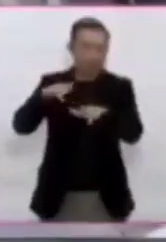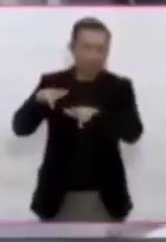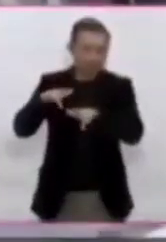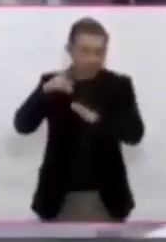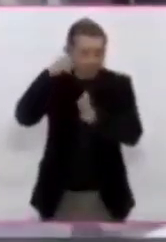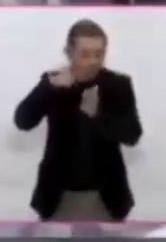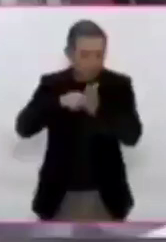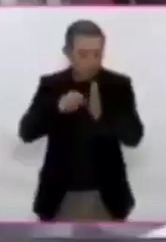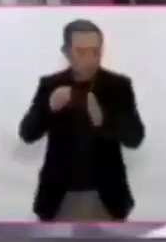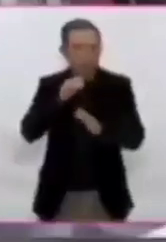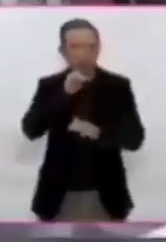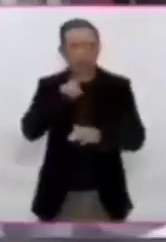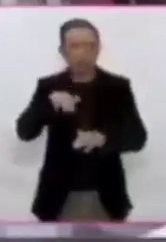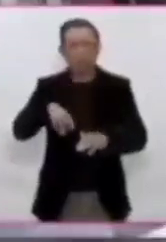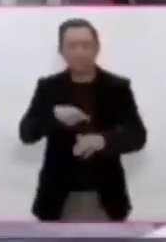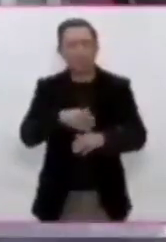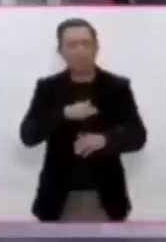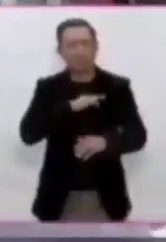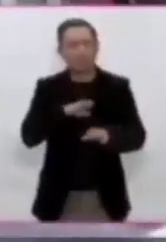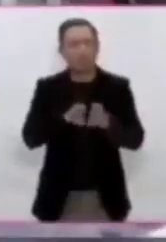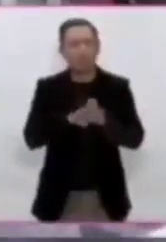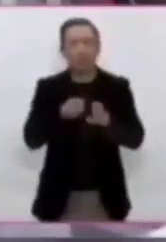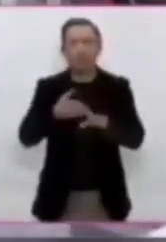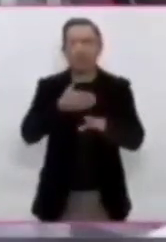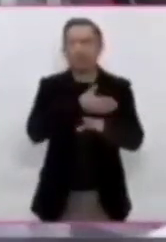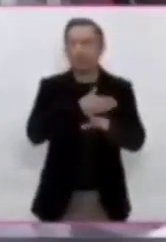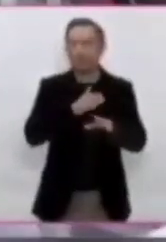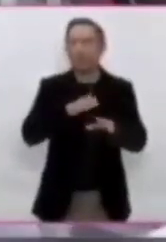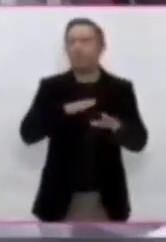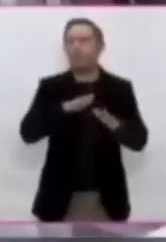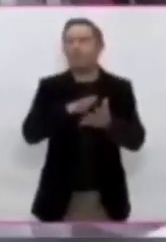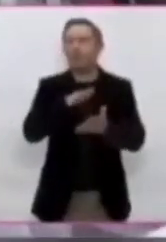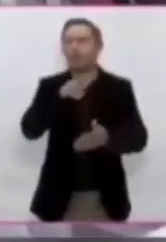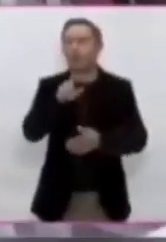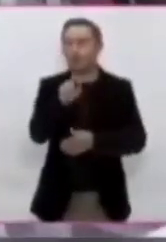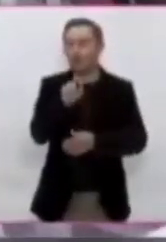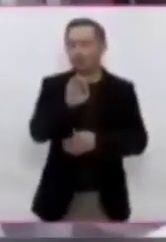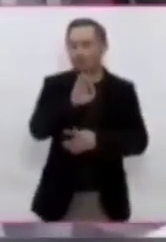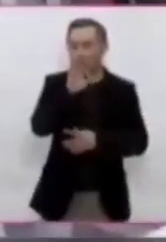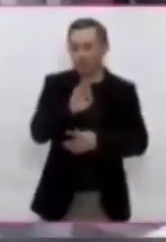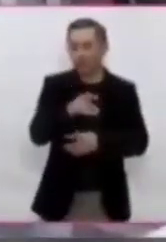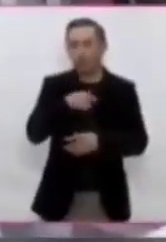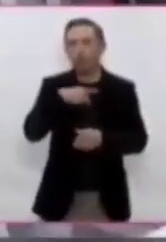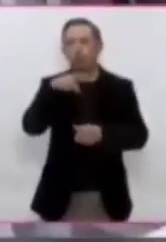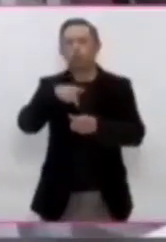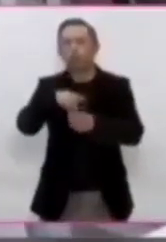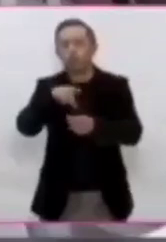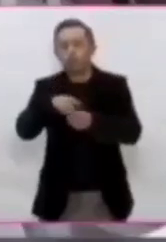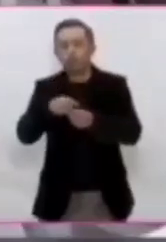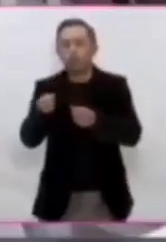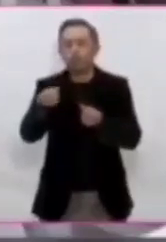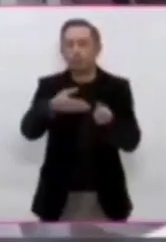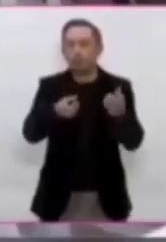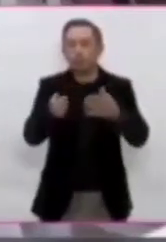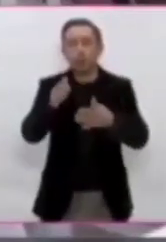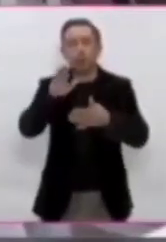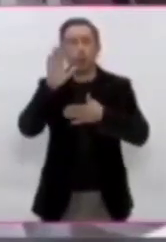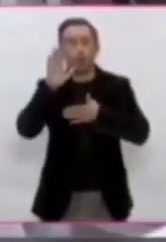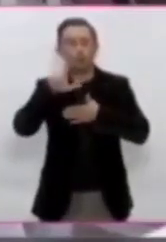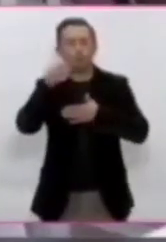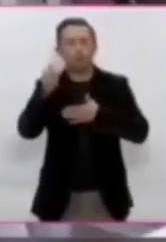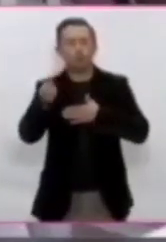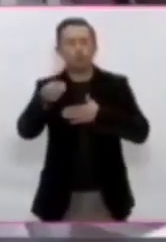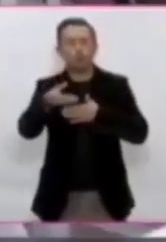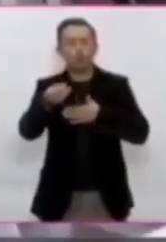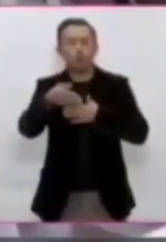con relación al criterio que ya fue mayoría del 20% en la irregularidad de dádivas o promesas de dádivas para que pueda